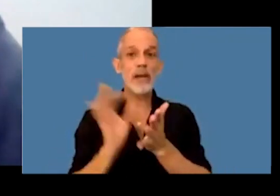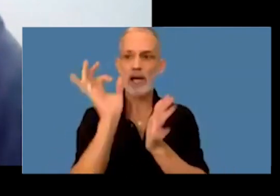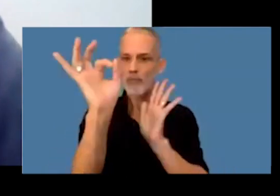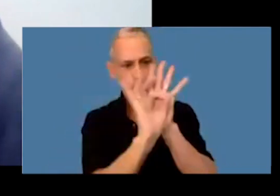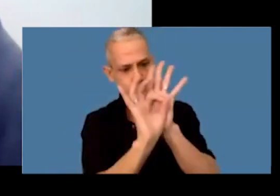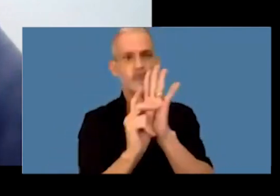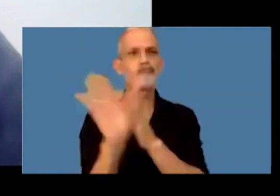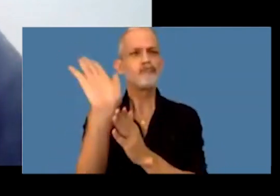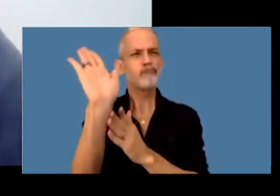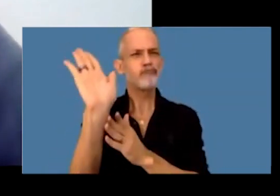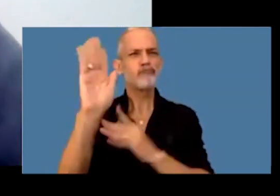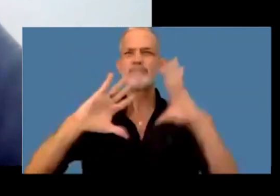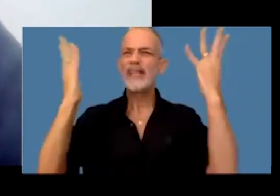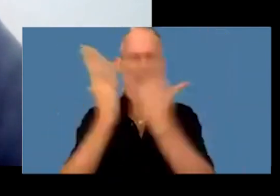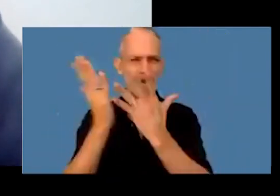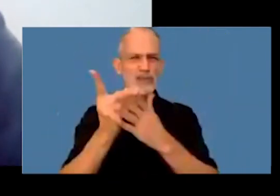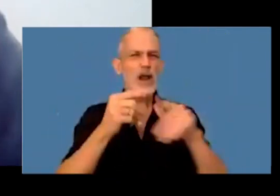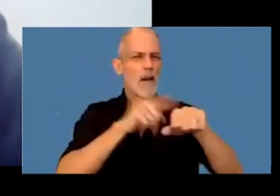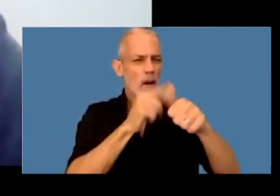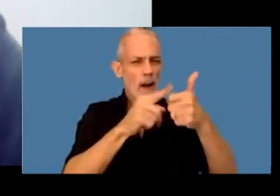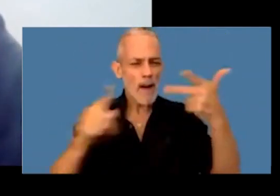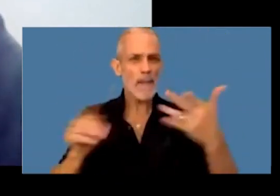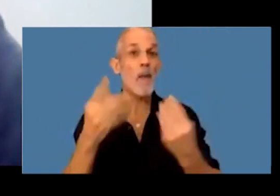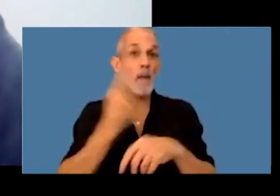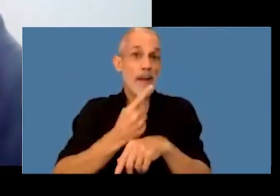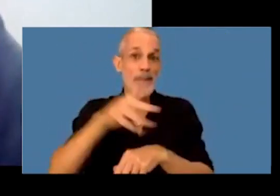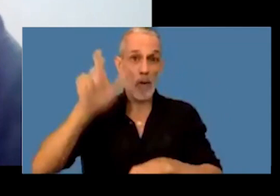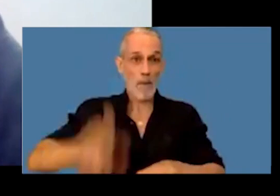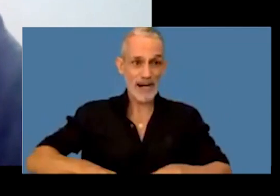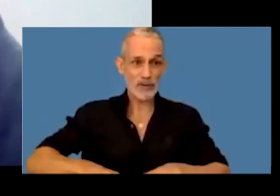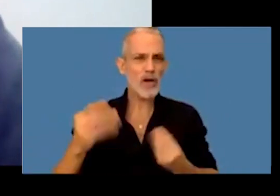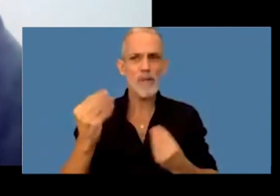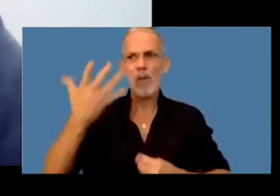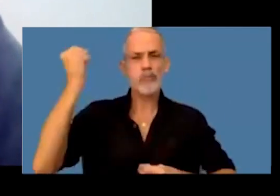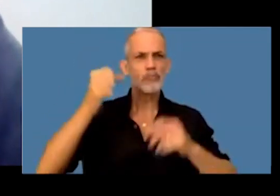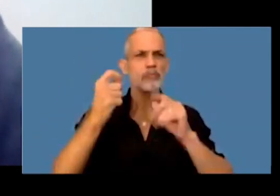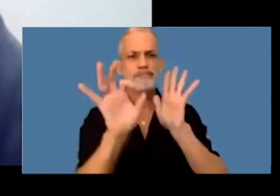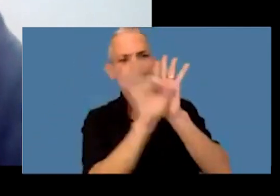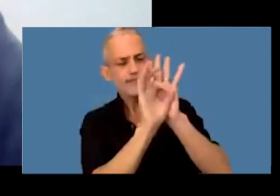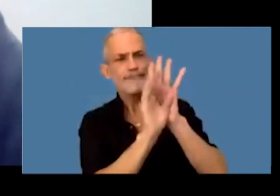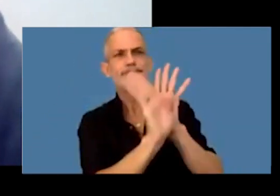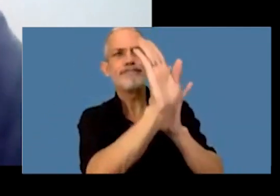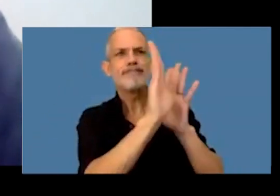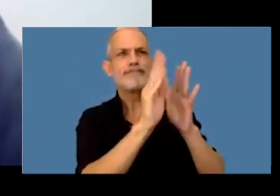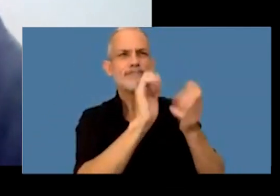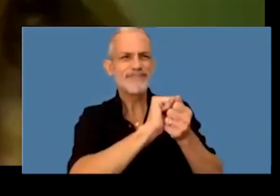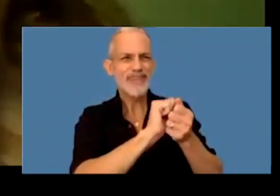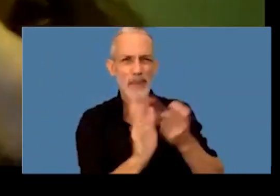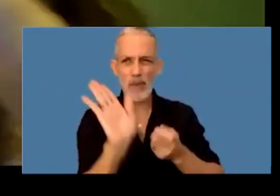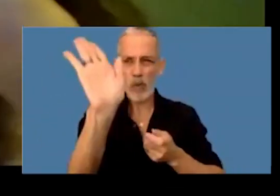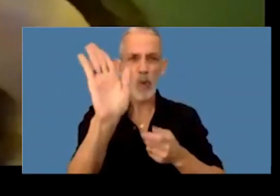aclarar todos los pasos, ¿sí? Primero, la persona para obtener el símbolo internacional de acceso debe